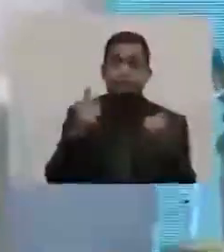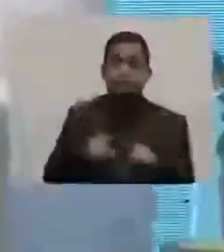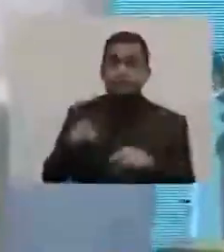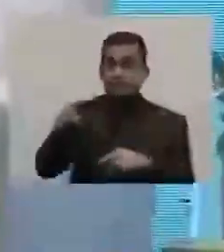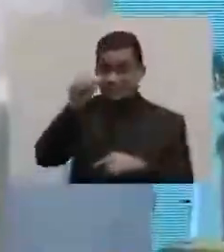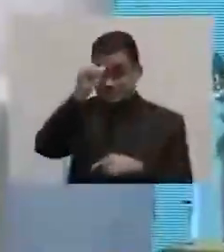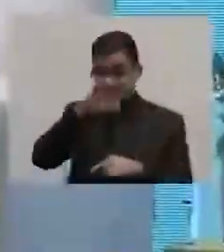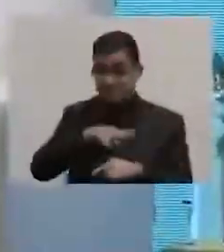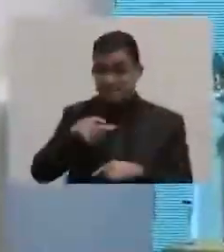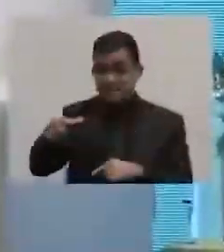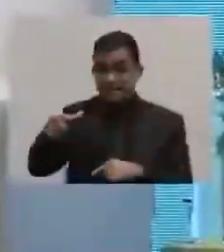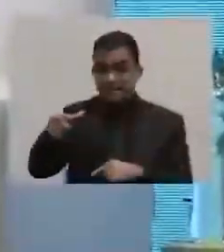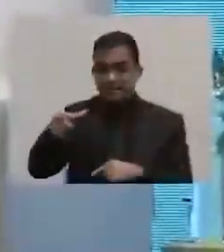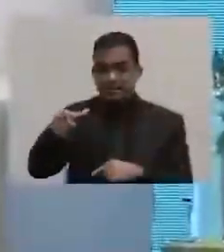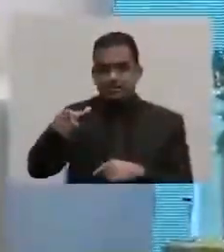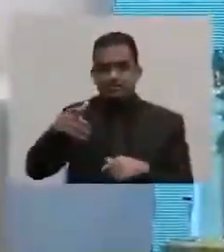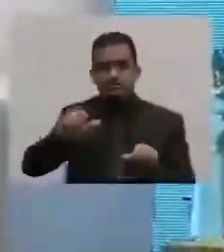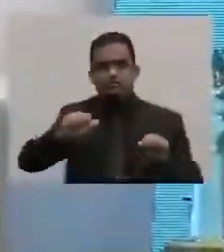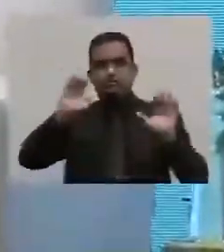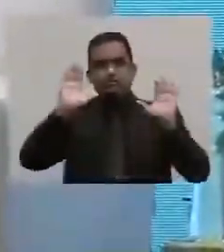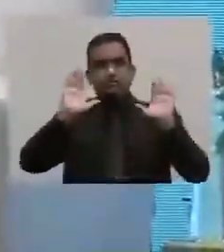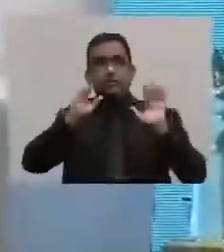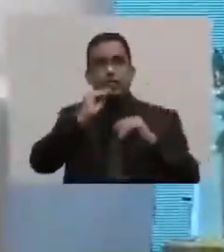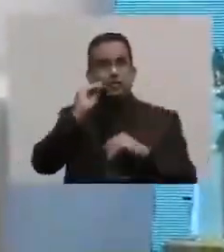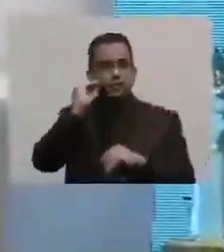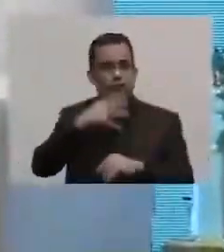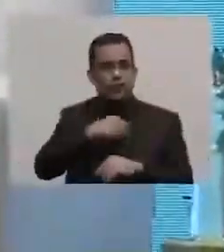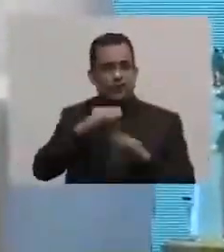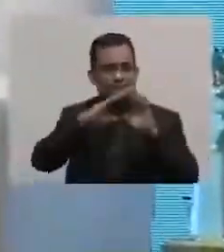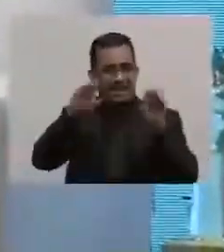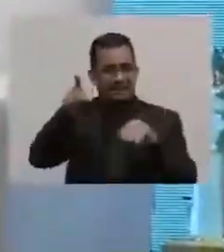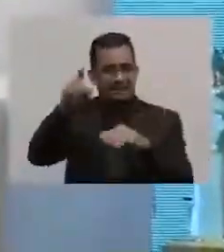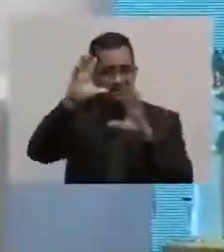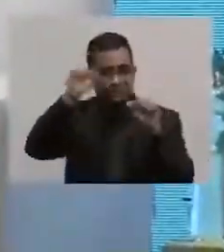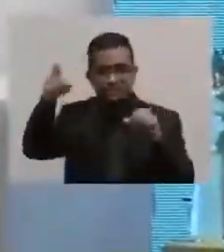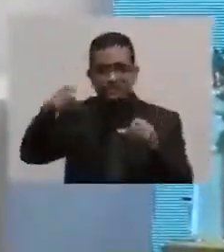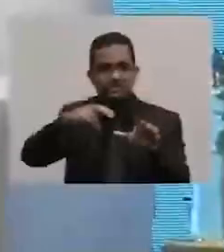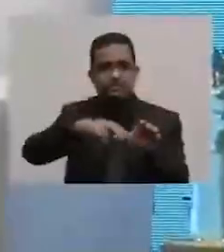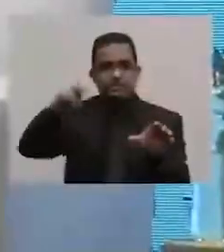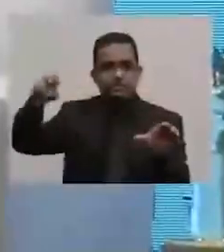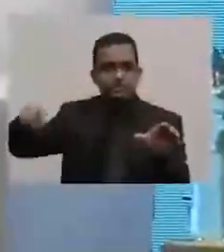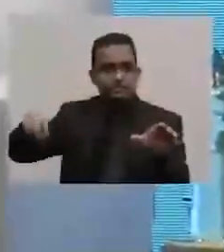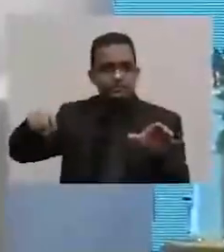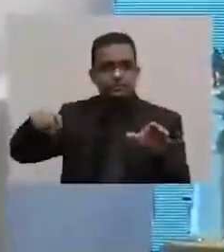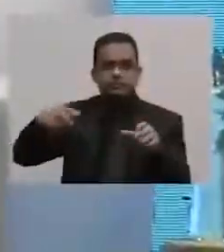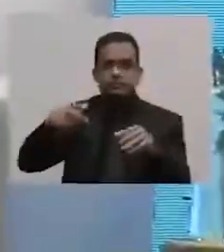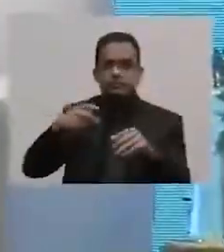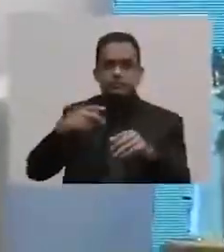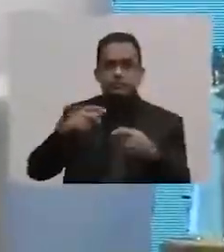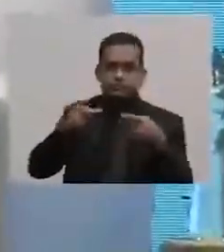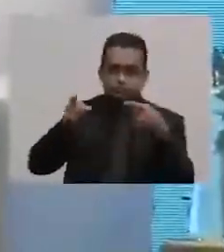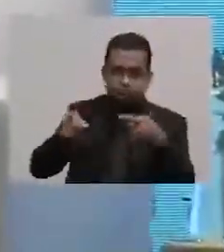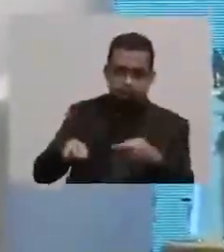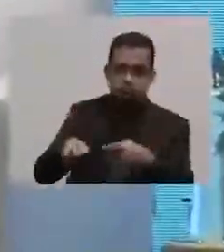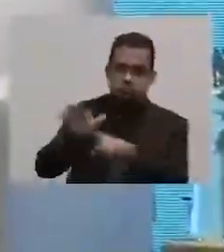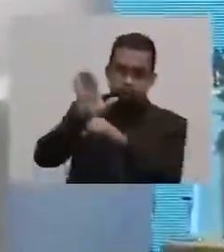con la renuncia de Nixon de la Casa Blanca, involucrado en una agresión al Partido